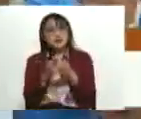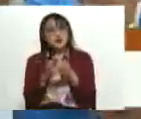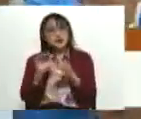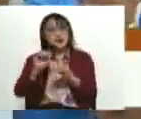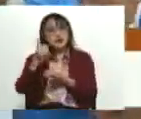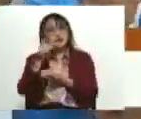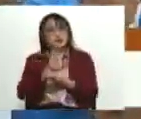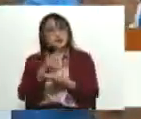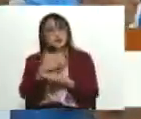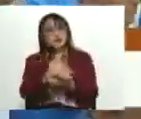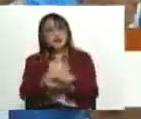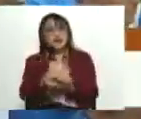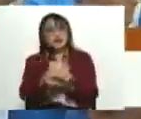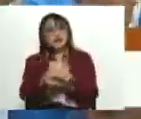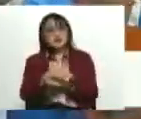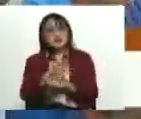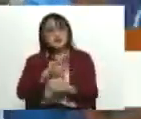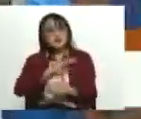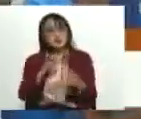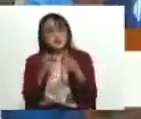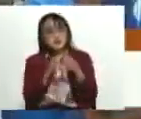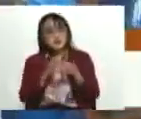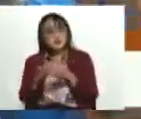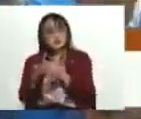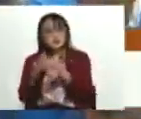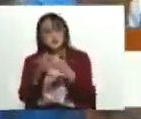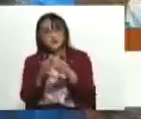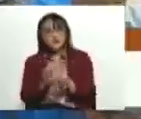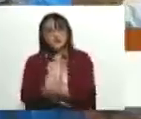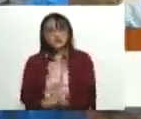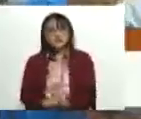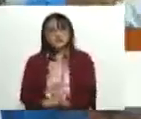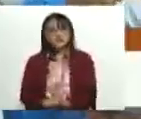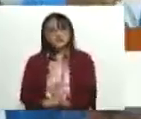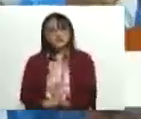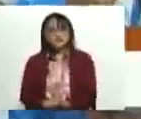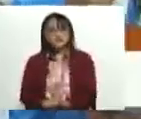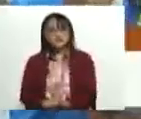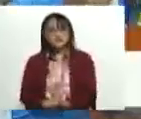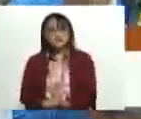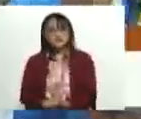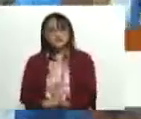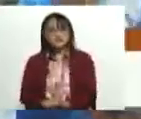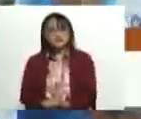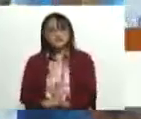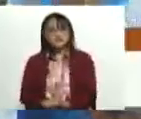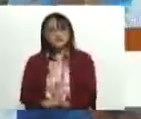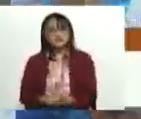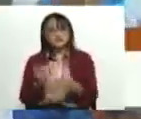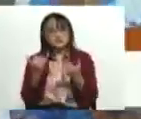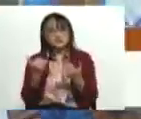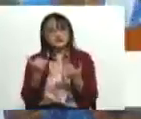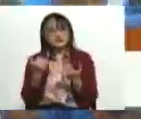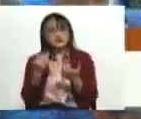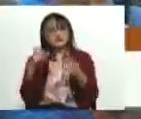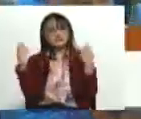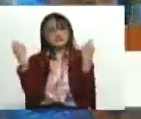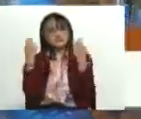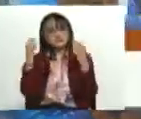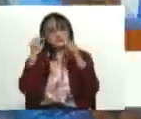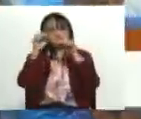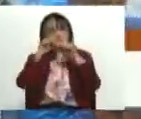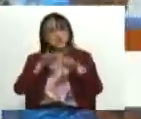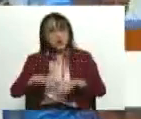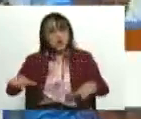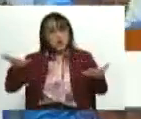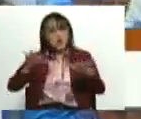de calle con sus equipos. Y estas manifestaciones, hermano Ángel, las hemos venido haciendo por todo el